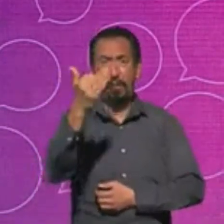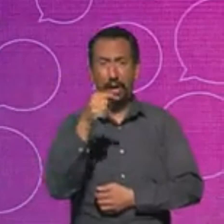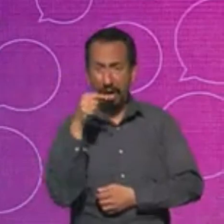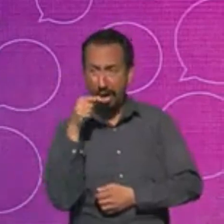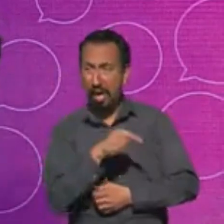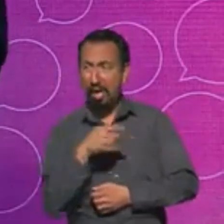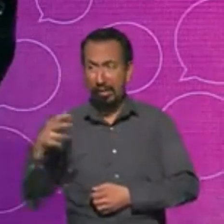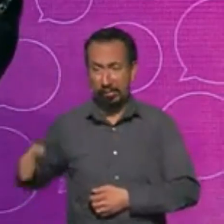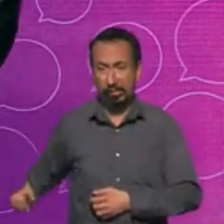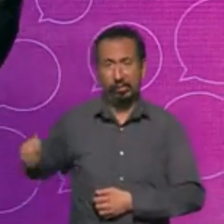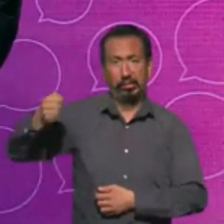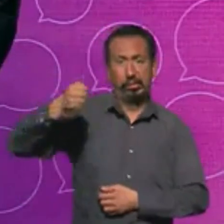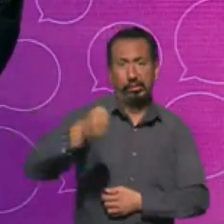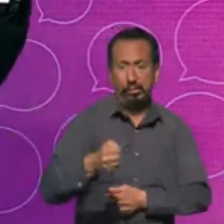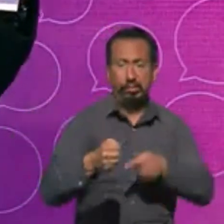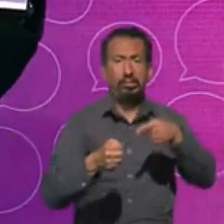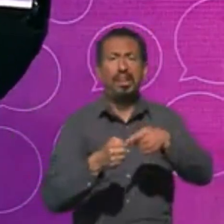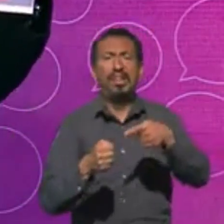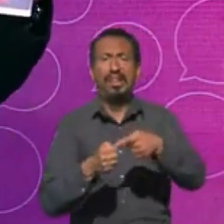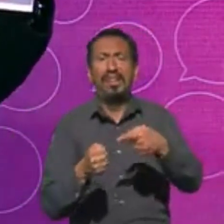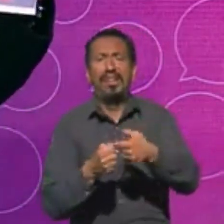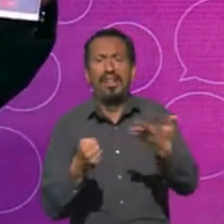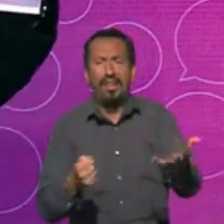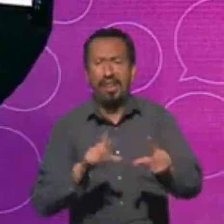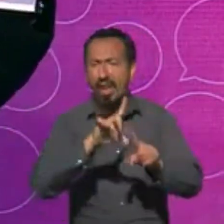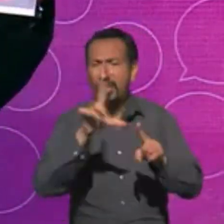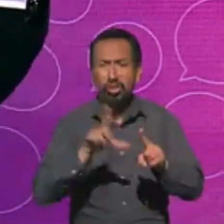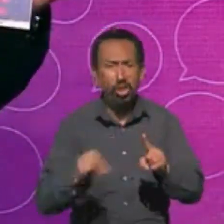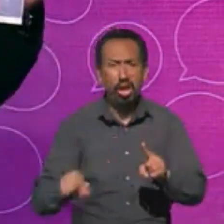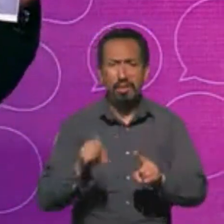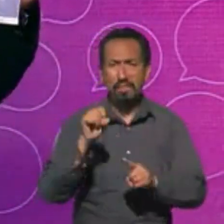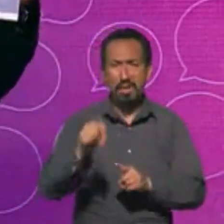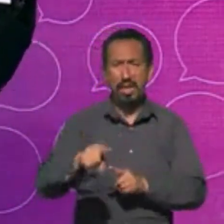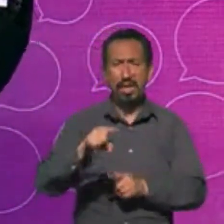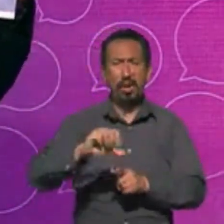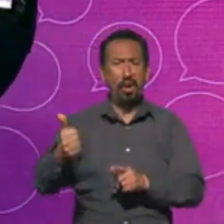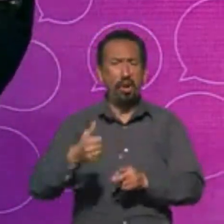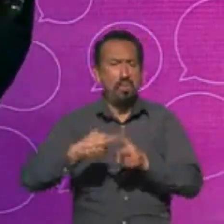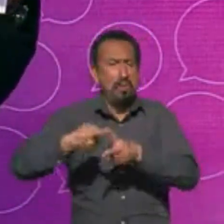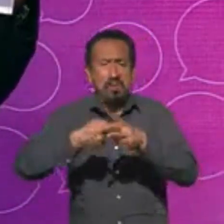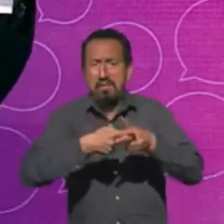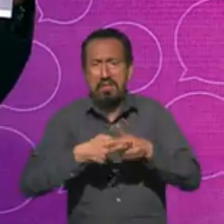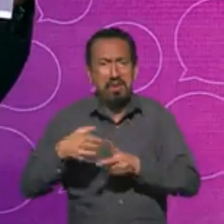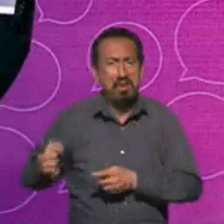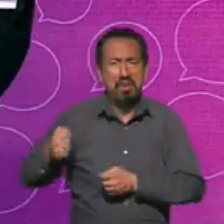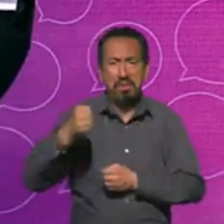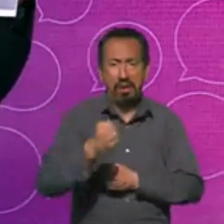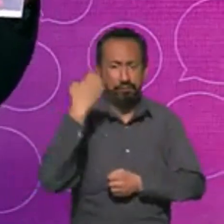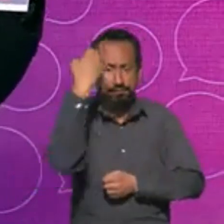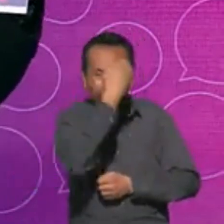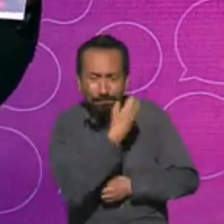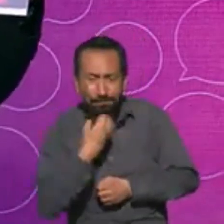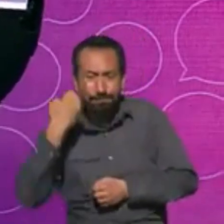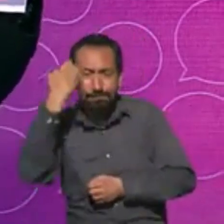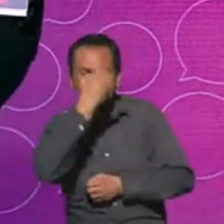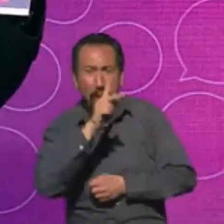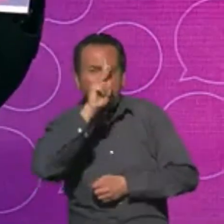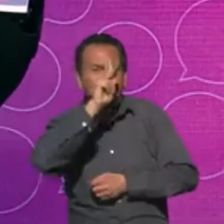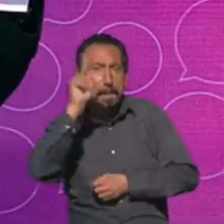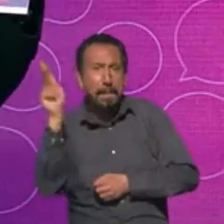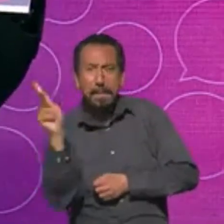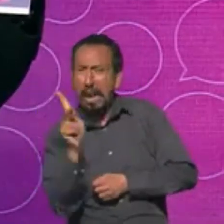colocado por encuestadoras a nivel nacional como litovsky como de los evaluados de los peor